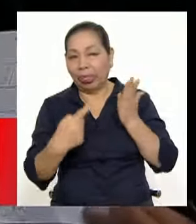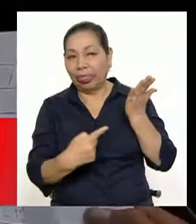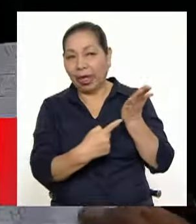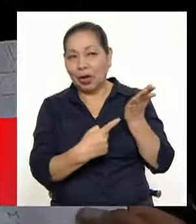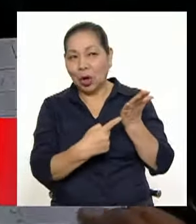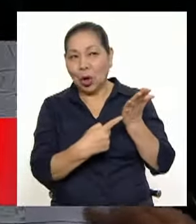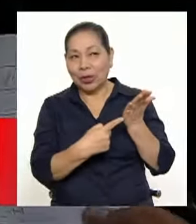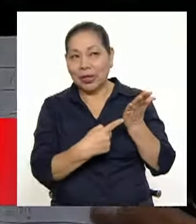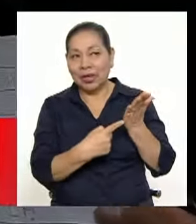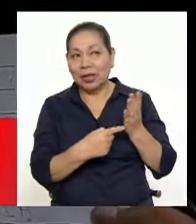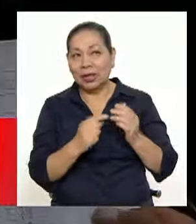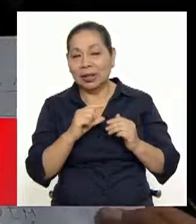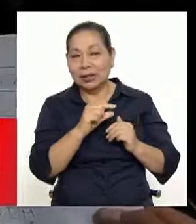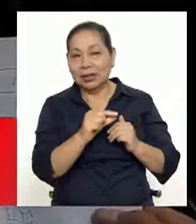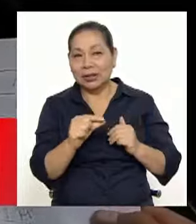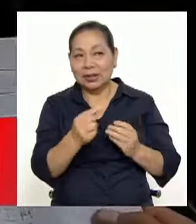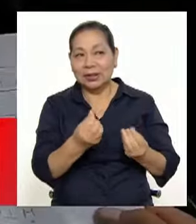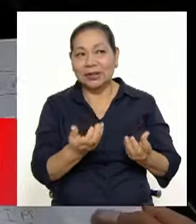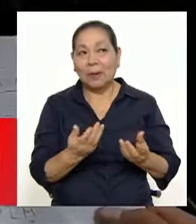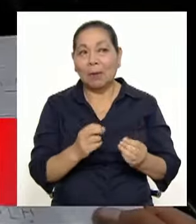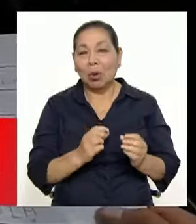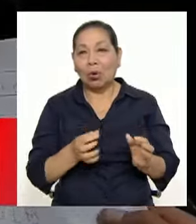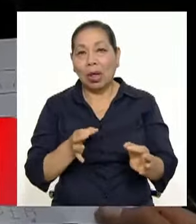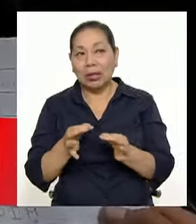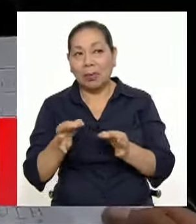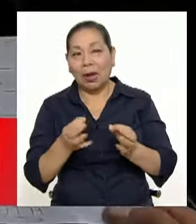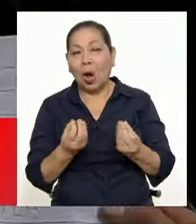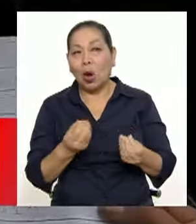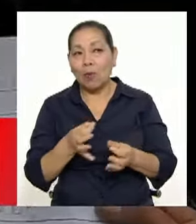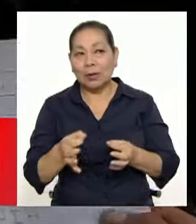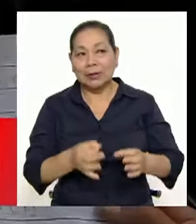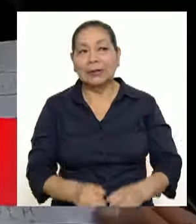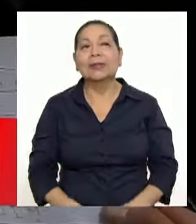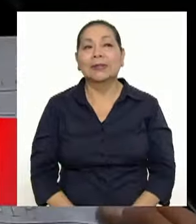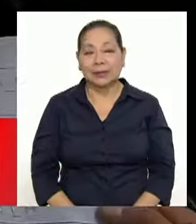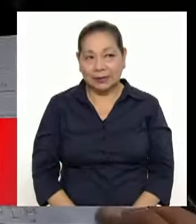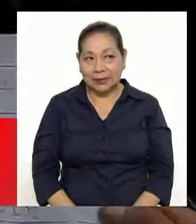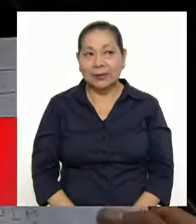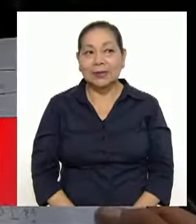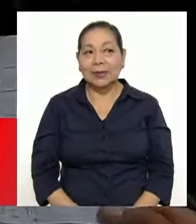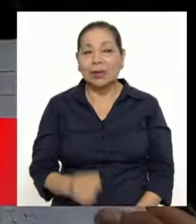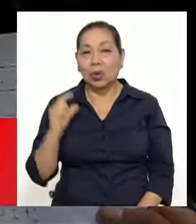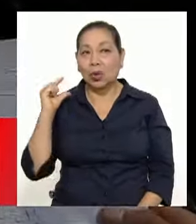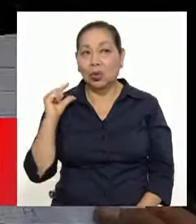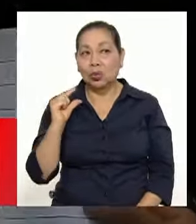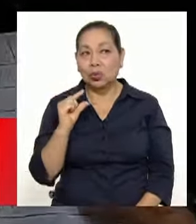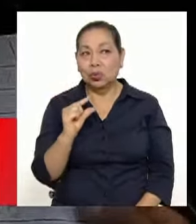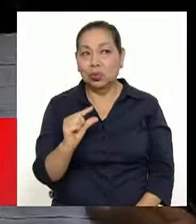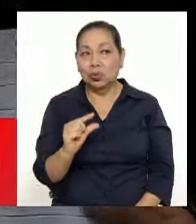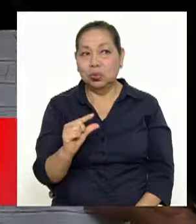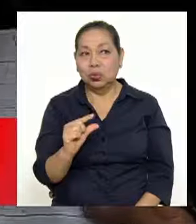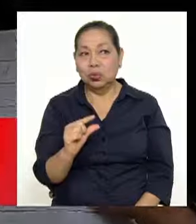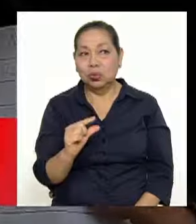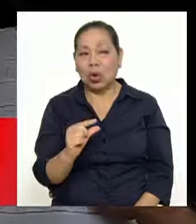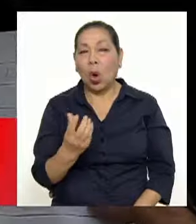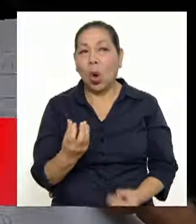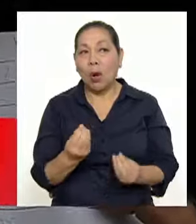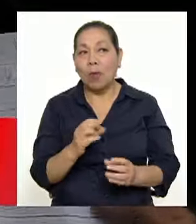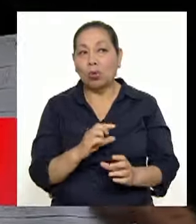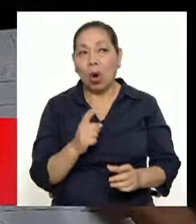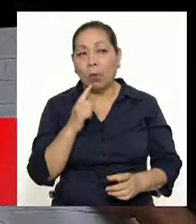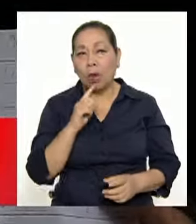Menos, 100. Derecha media, veloz, más de esa de ahí. Media, veloz, ras. Media, veloz, ras.